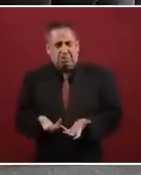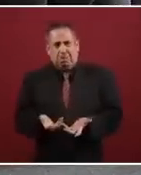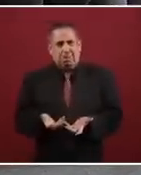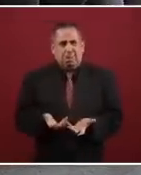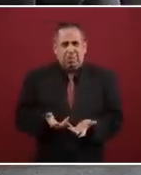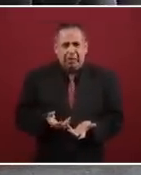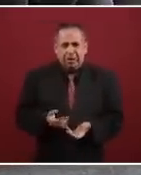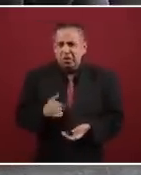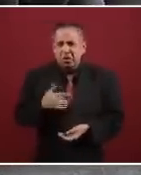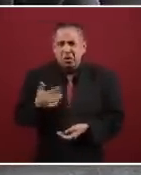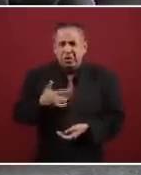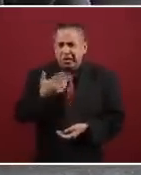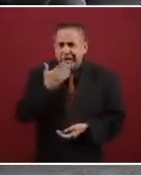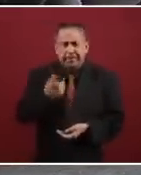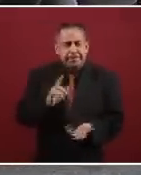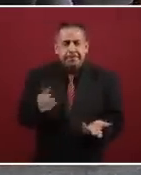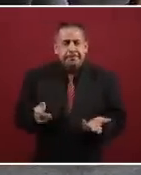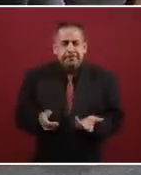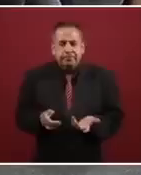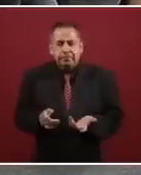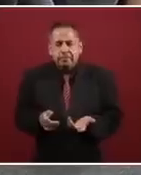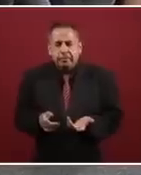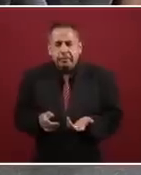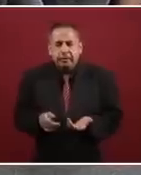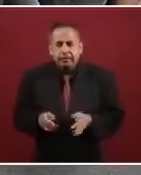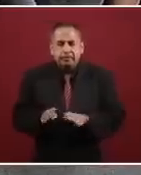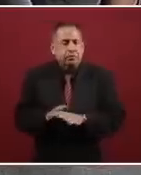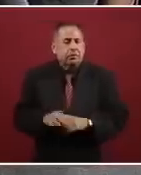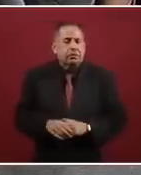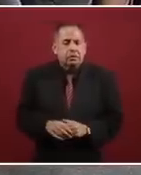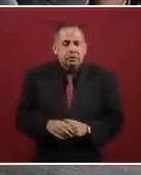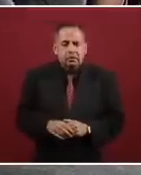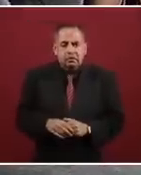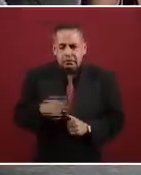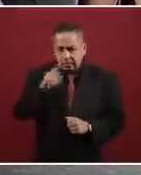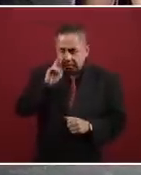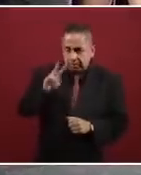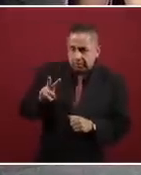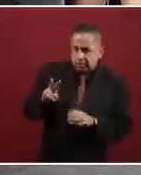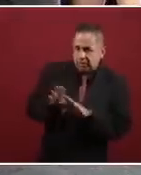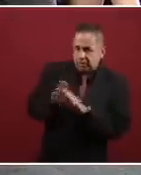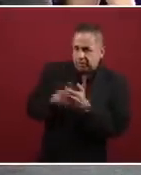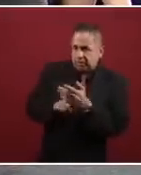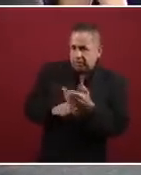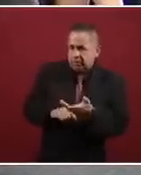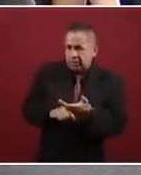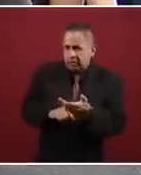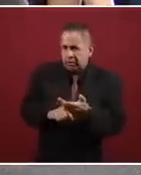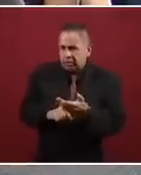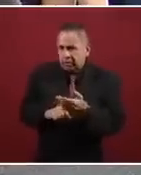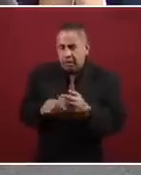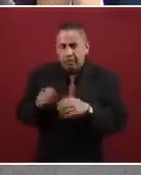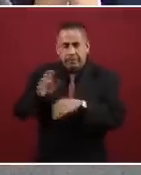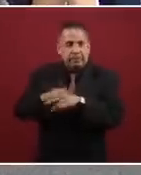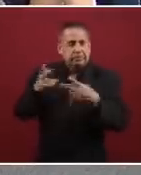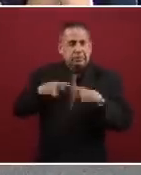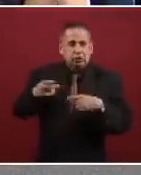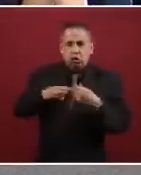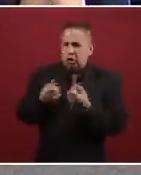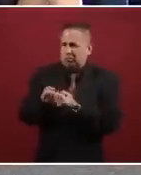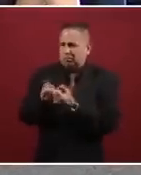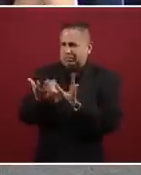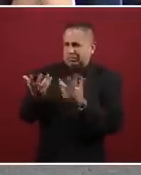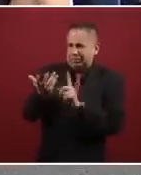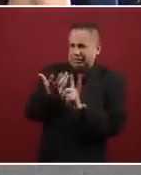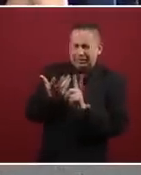me siento bien. Ya cuando de repente tengo más gente, ya